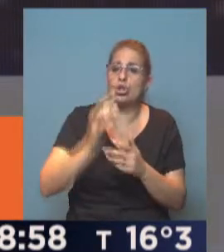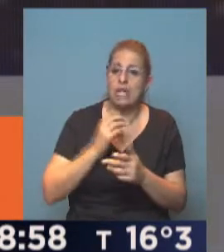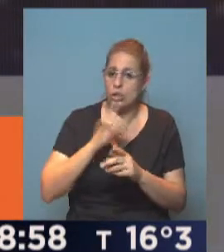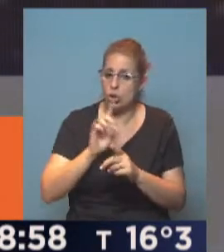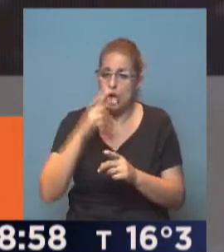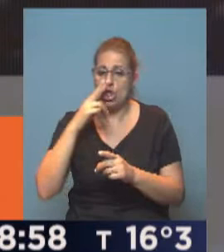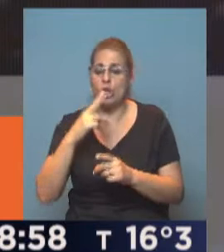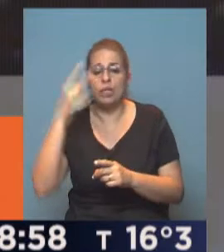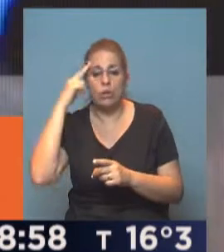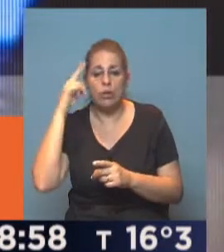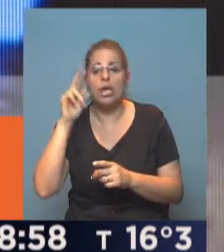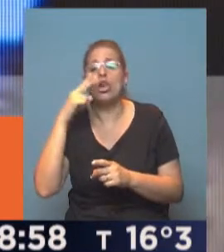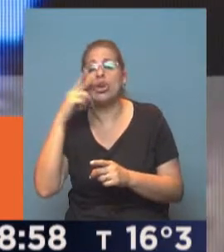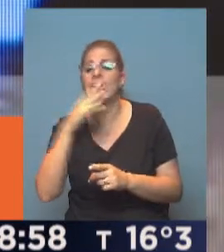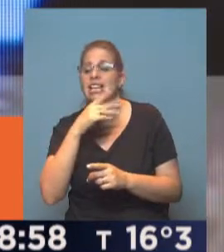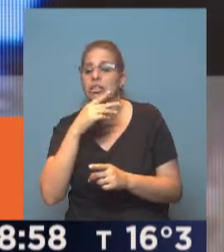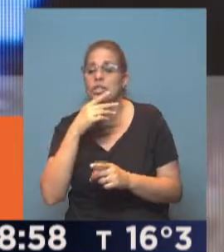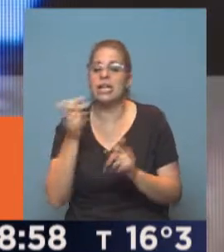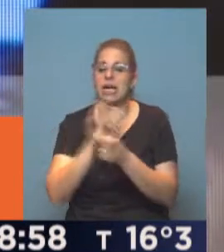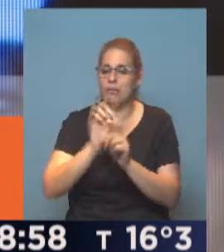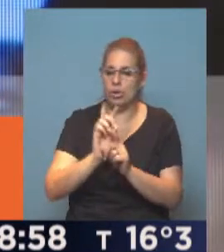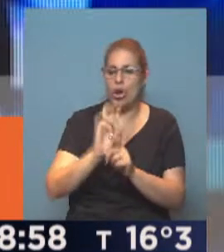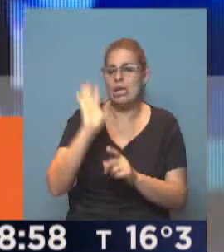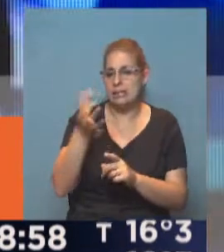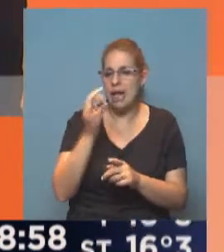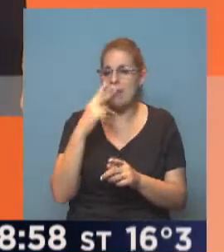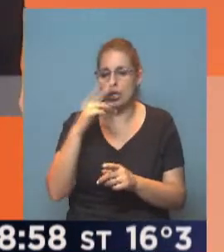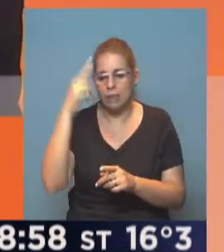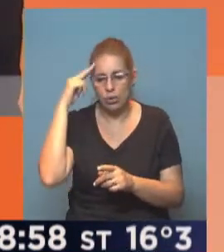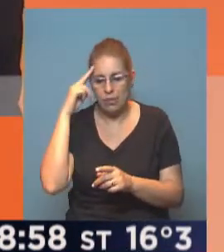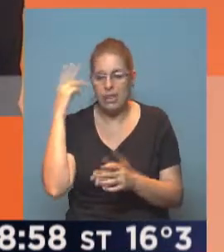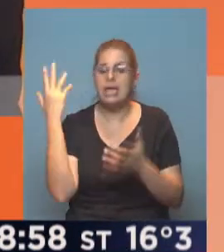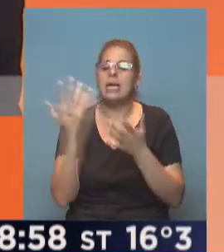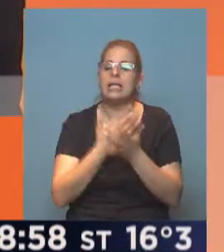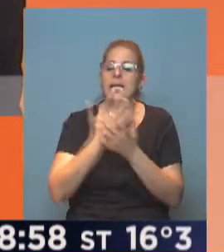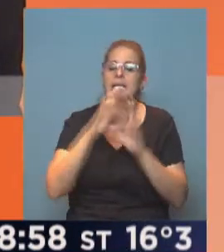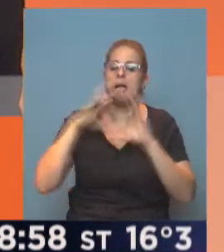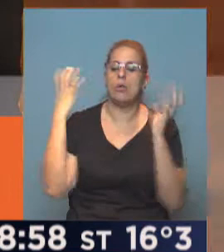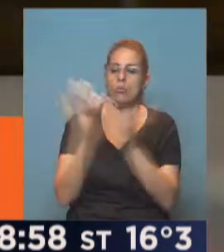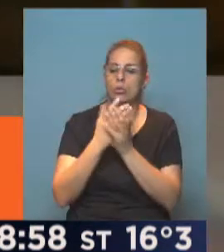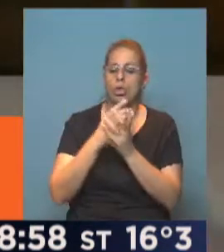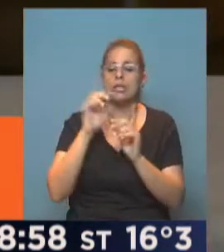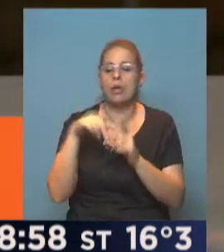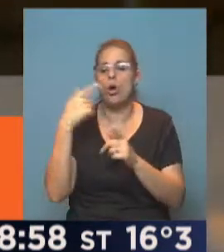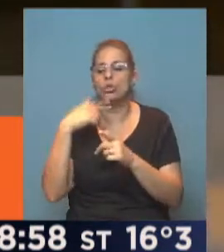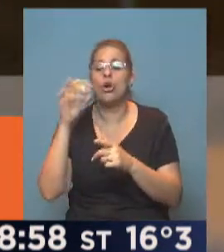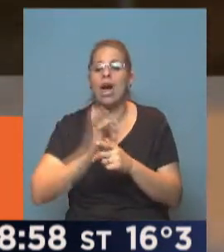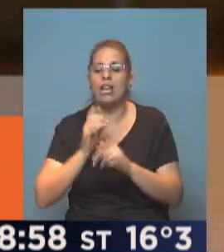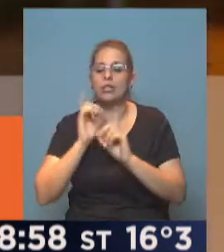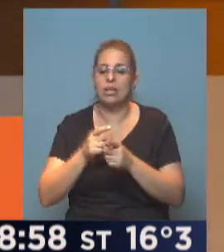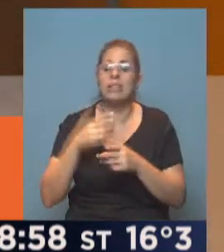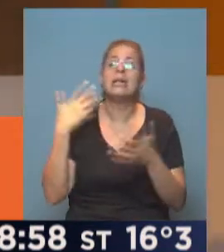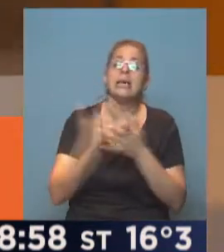el 2014. El 2009 todos sabemos la crisis mundial que hubo, y en el caso nacional también la crisis con las patronales agropecuarias también